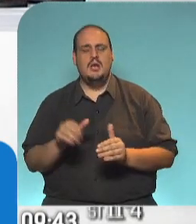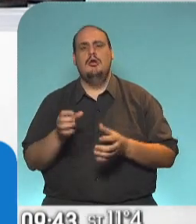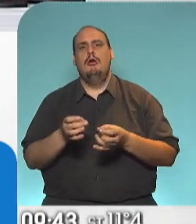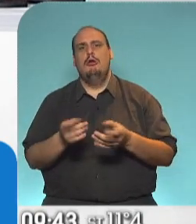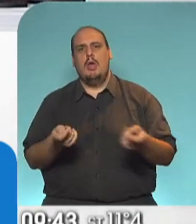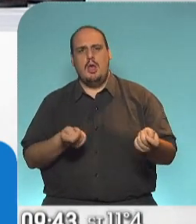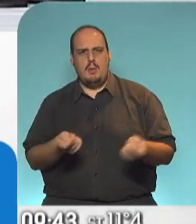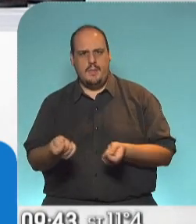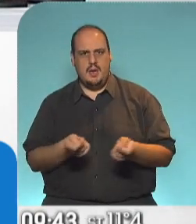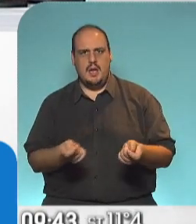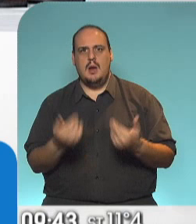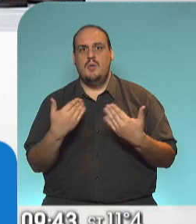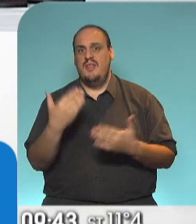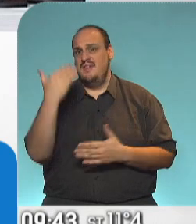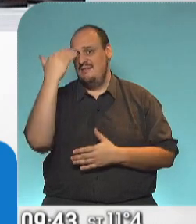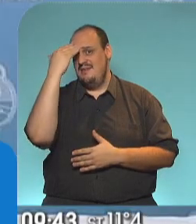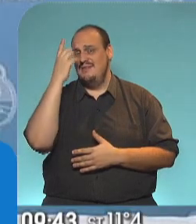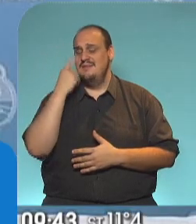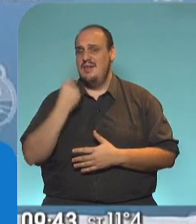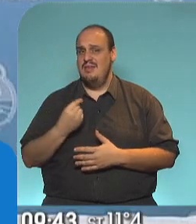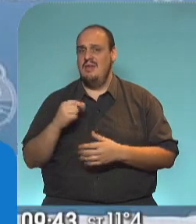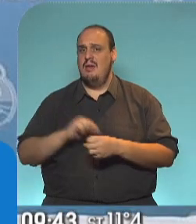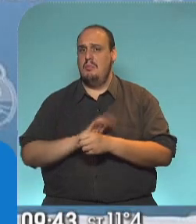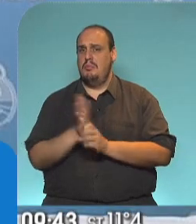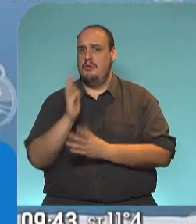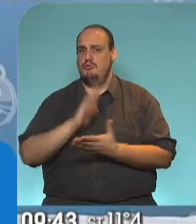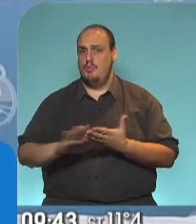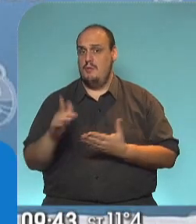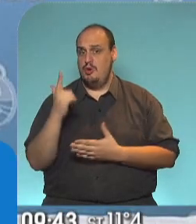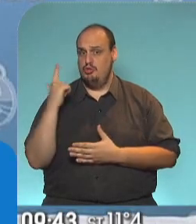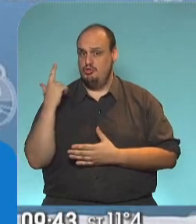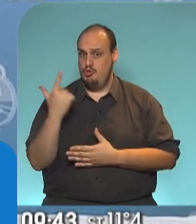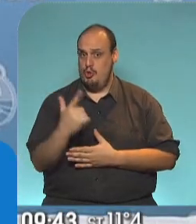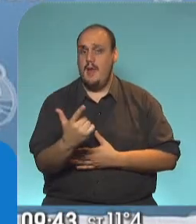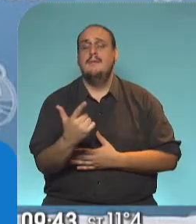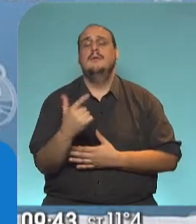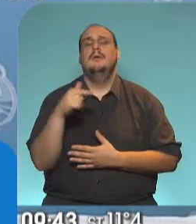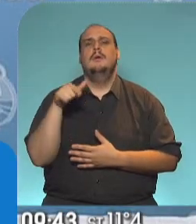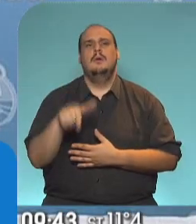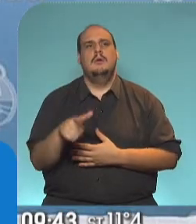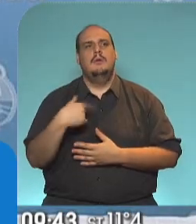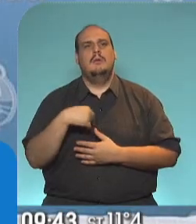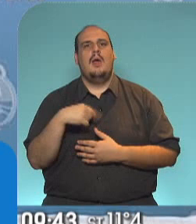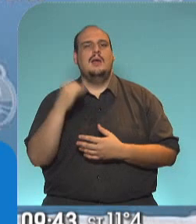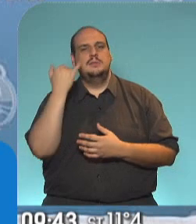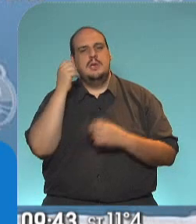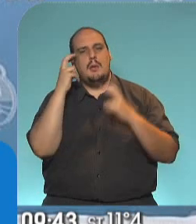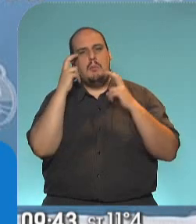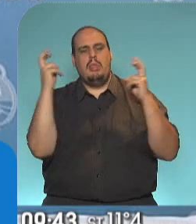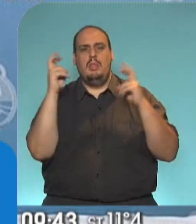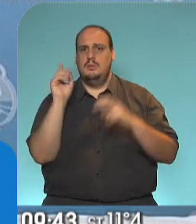situación y que hace más de 15 días no tienen casos es muy importante no bajar la guardia no